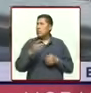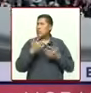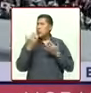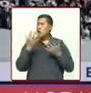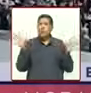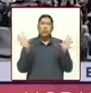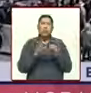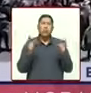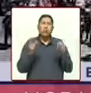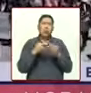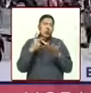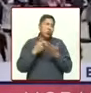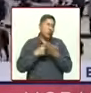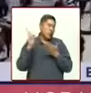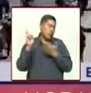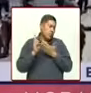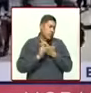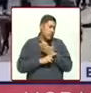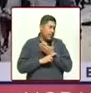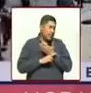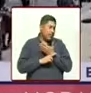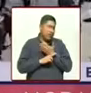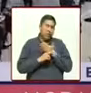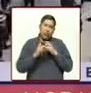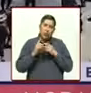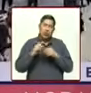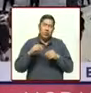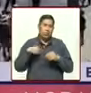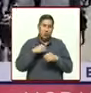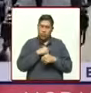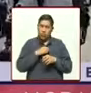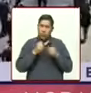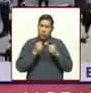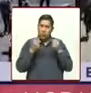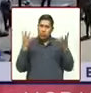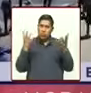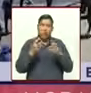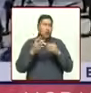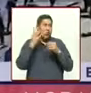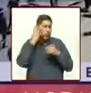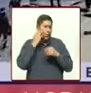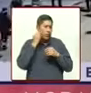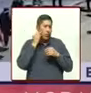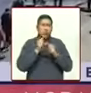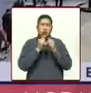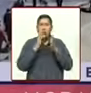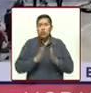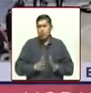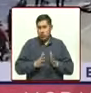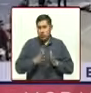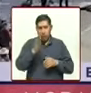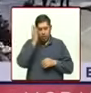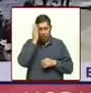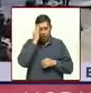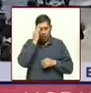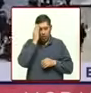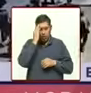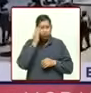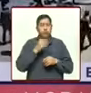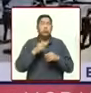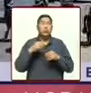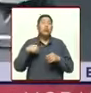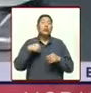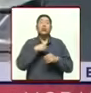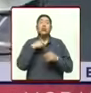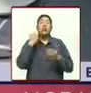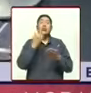Tenemos reuniones de planificación. Felizmente estamos acá con varios compañeros que tienen mucha experiencia, vienen las bases y el MAS va a llegar a